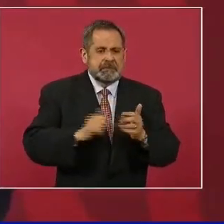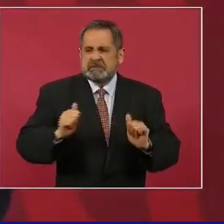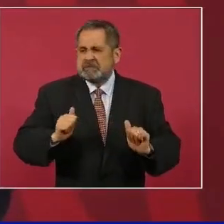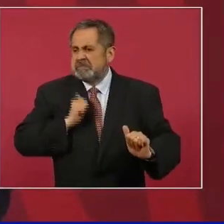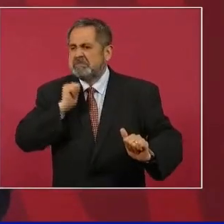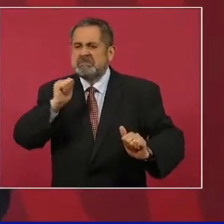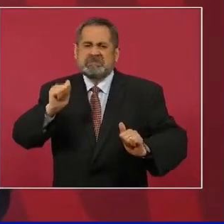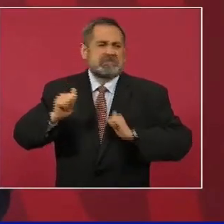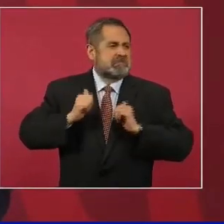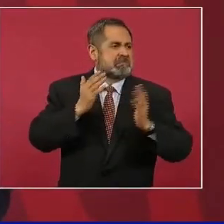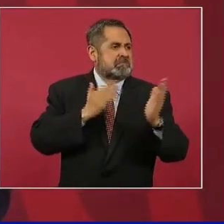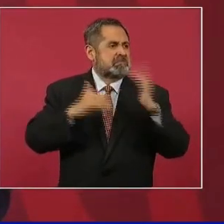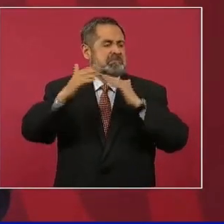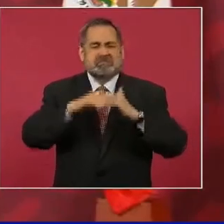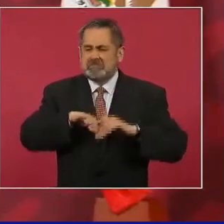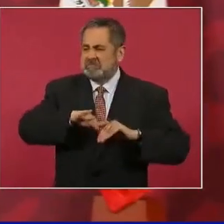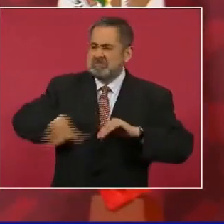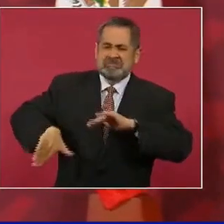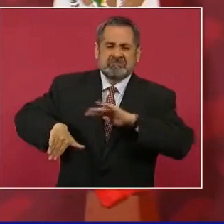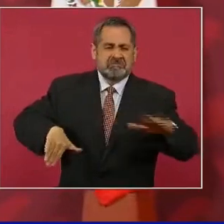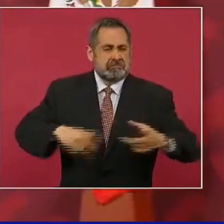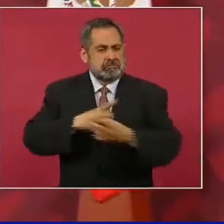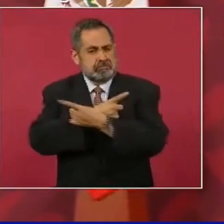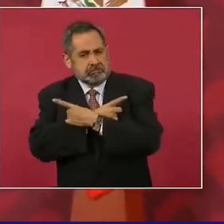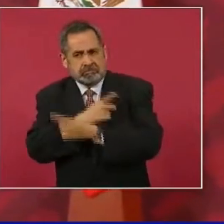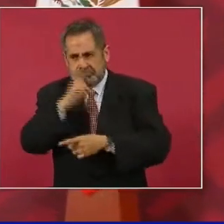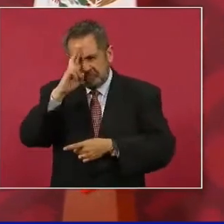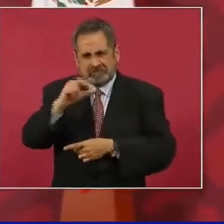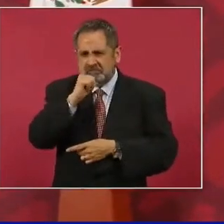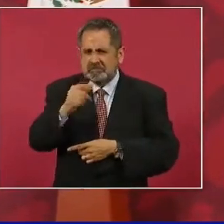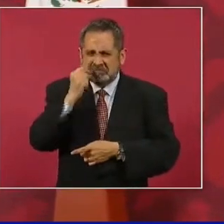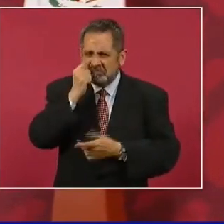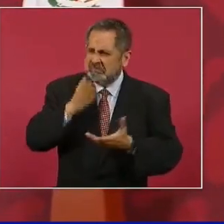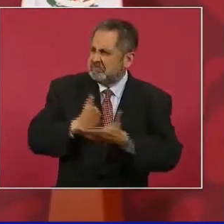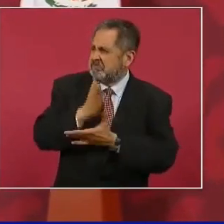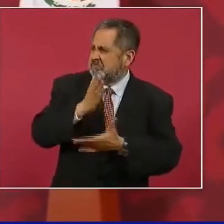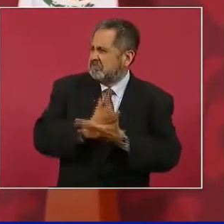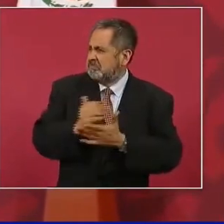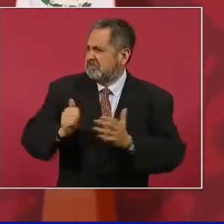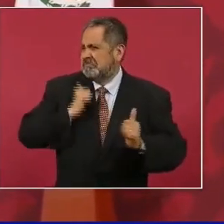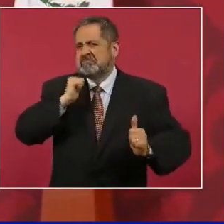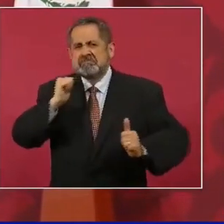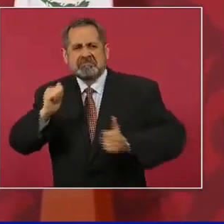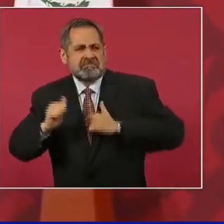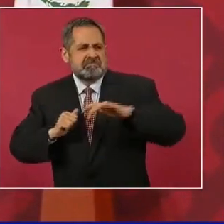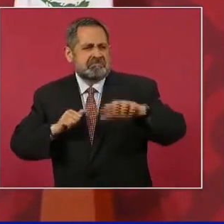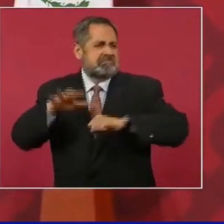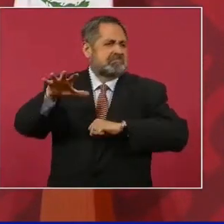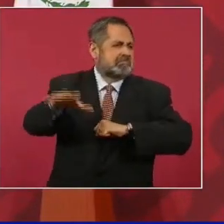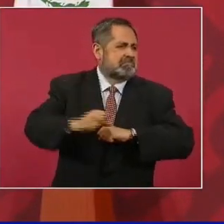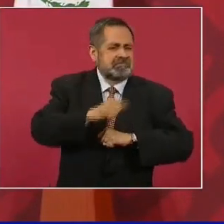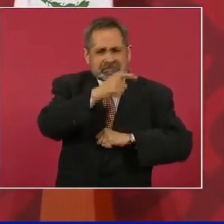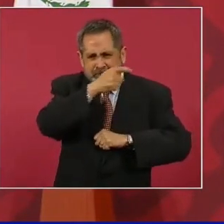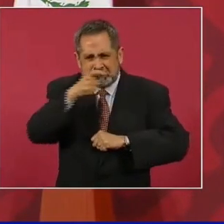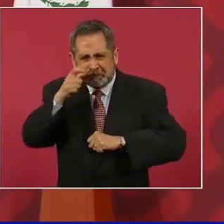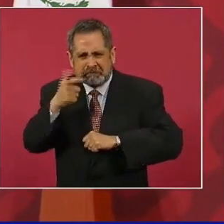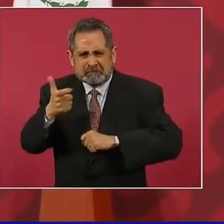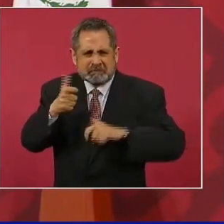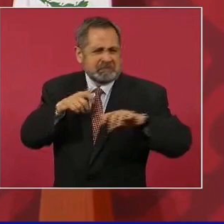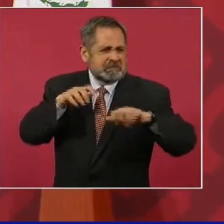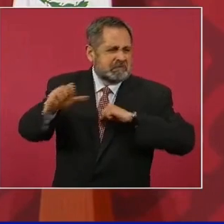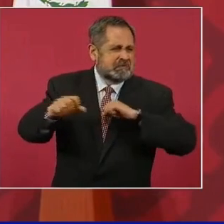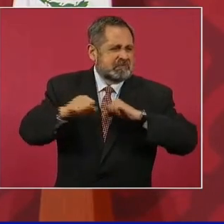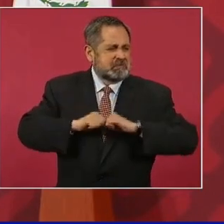a toda costa, sin escrúpulos morales de ninguna índole. El dinero, el dinero, el dinero, el dinero,